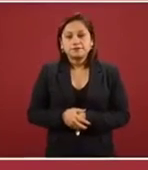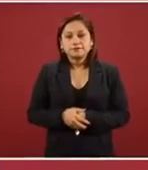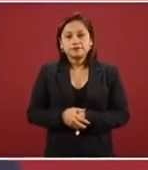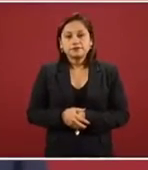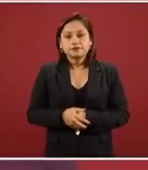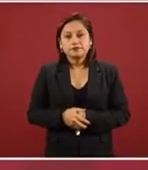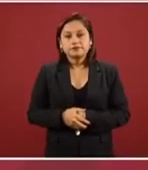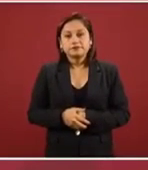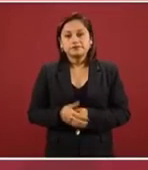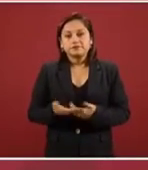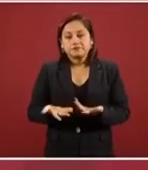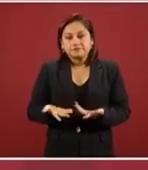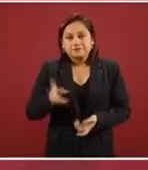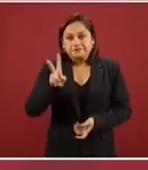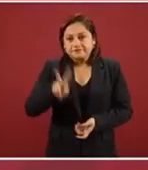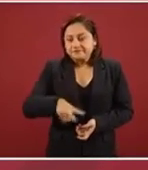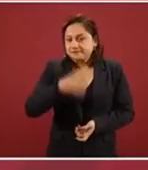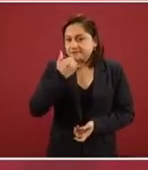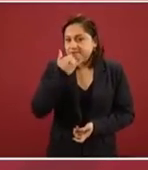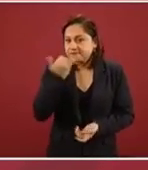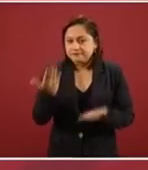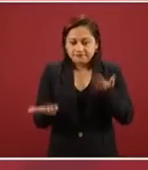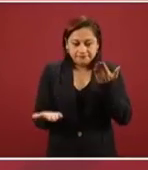feas las comparaciones,